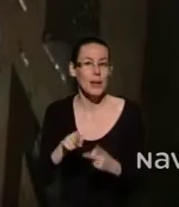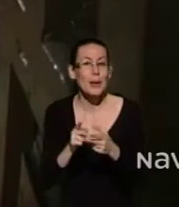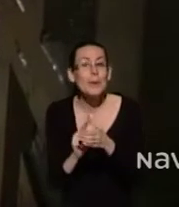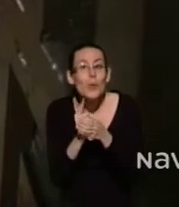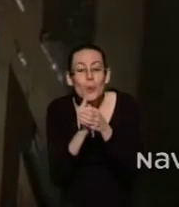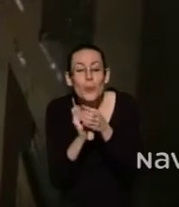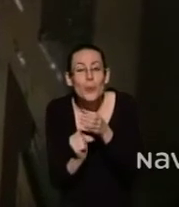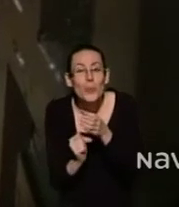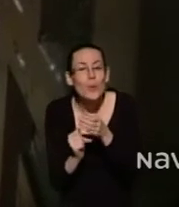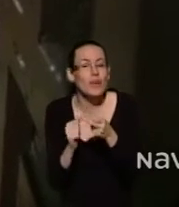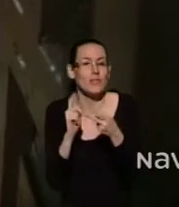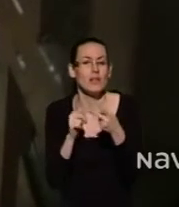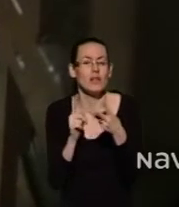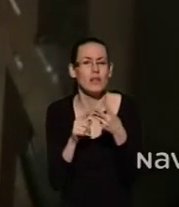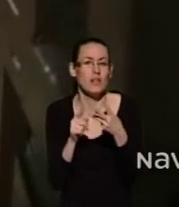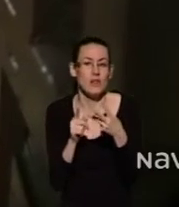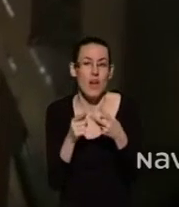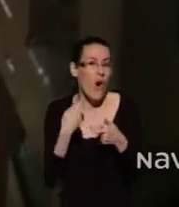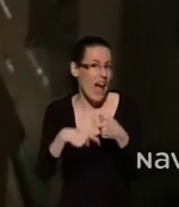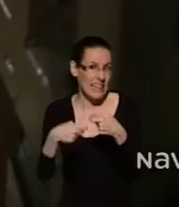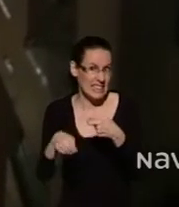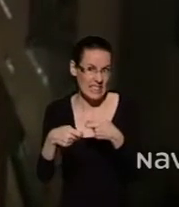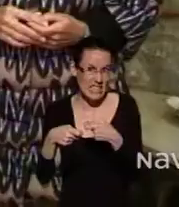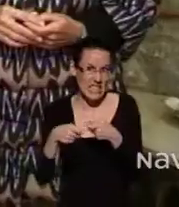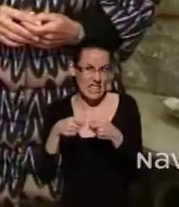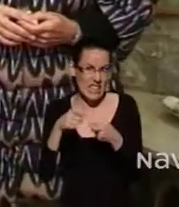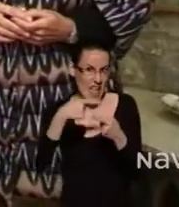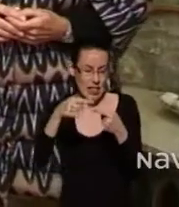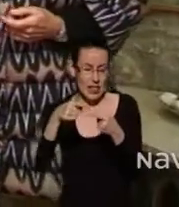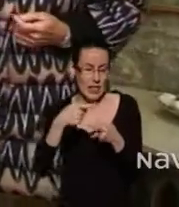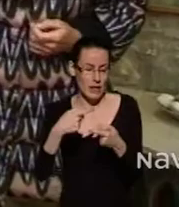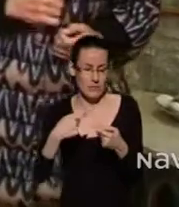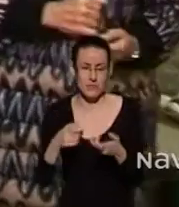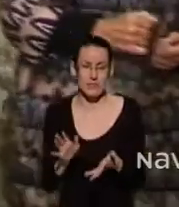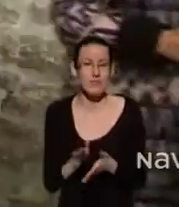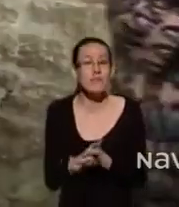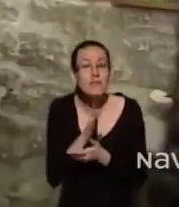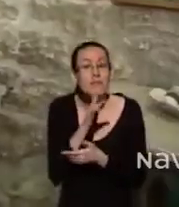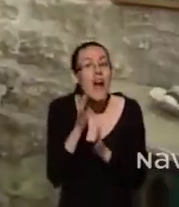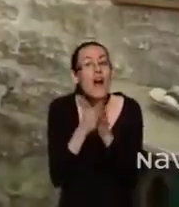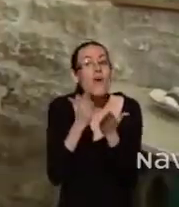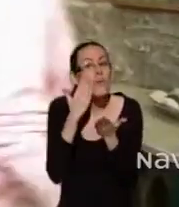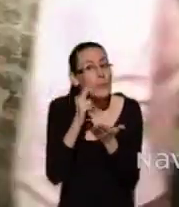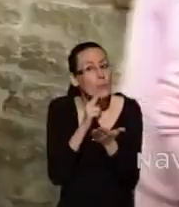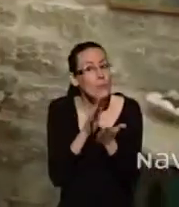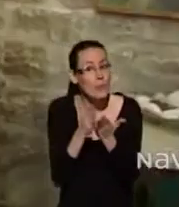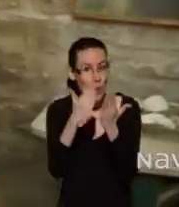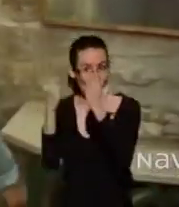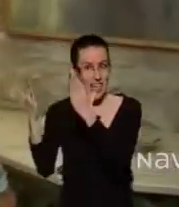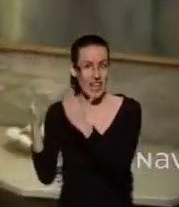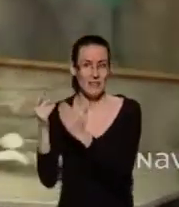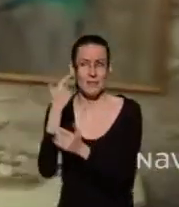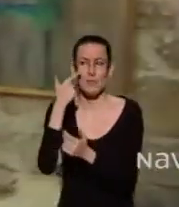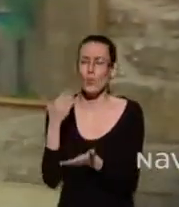velas, y también un ultramarinos que abastecía a todo el pueblo. ¿Pasamos a la biblioteca? Venga, vamos. Venga. Pasa, Ana.